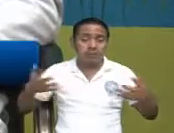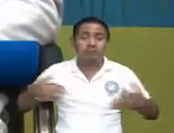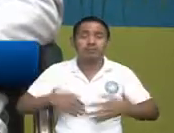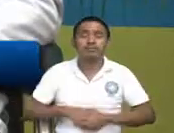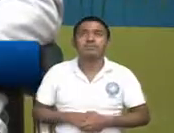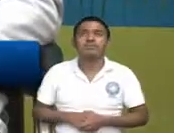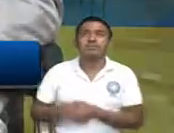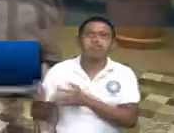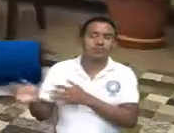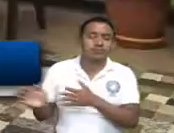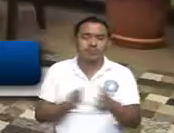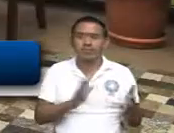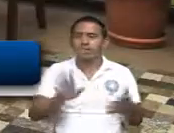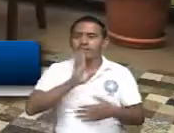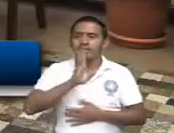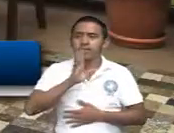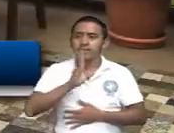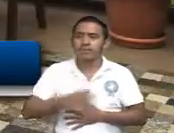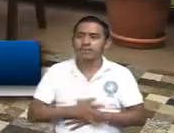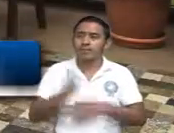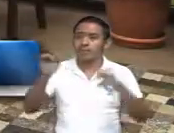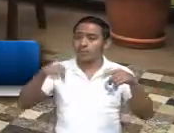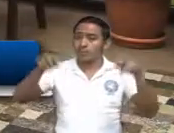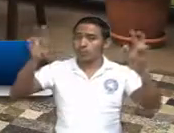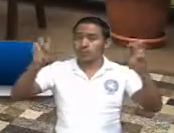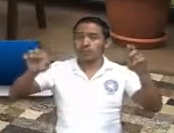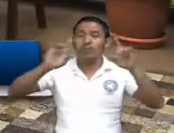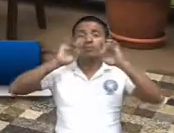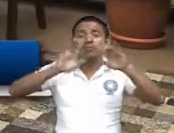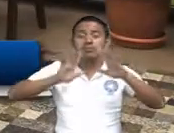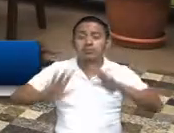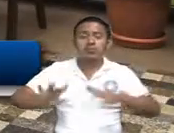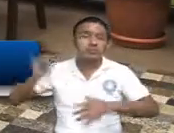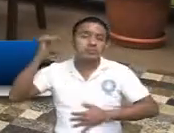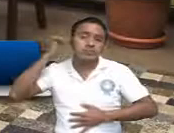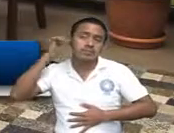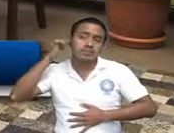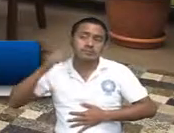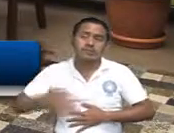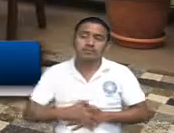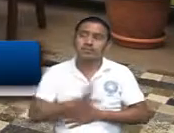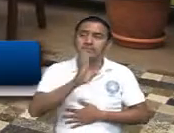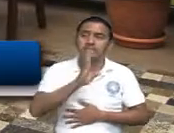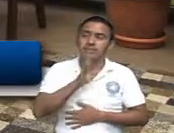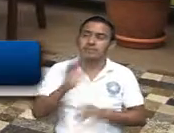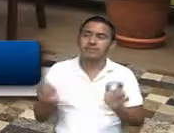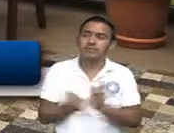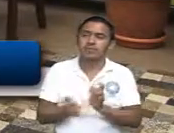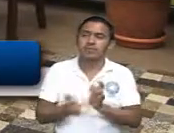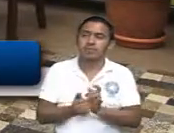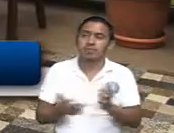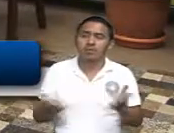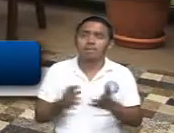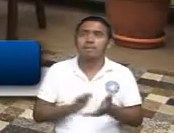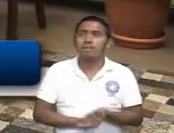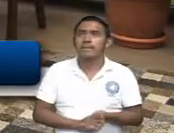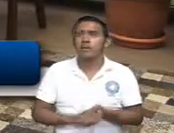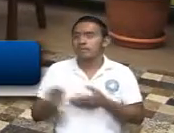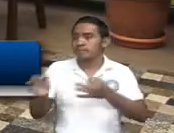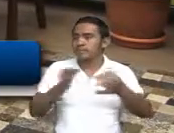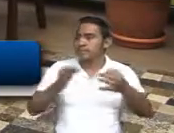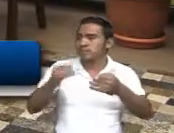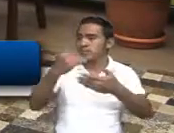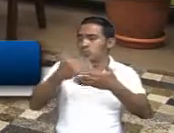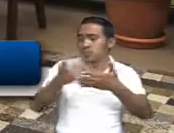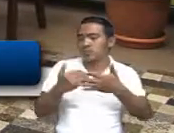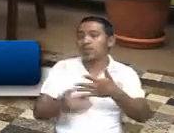y hablando doctor de la como el tema de hoy son los cuidados de la audición hablemos también de la de las recomendaciones que otras